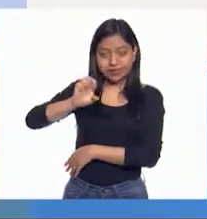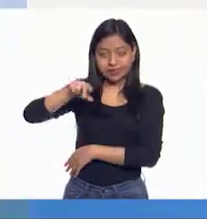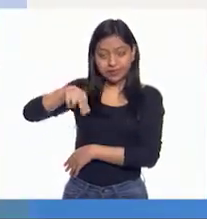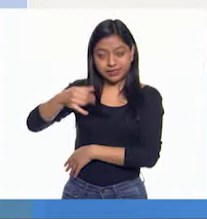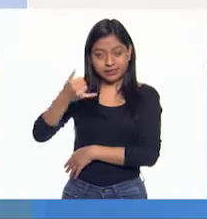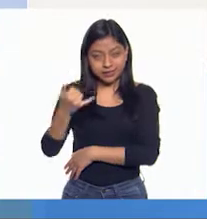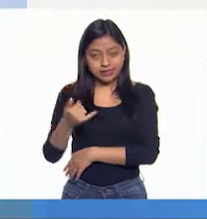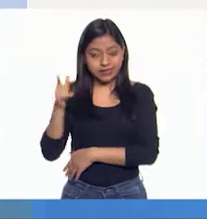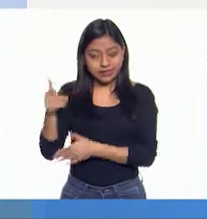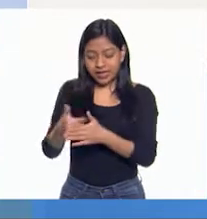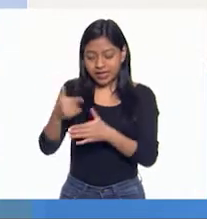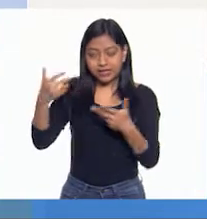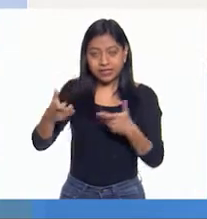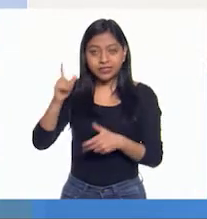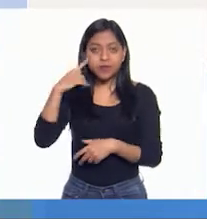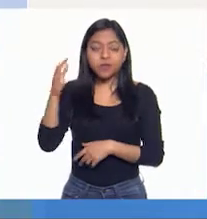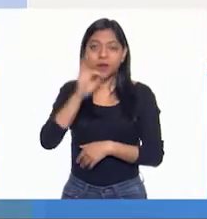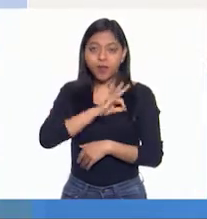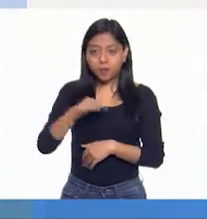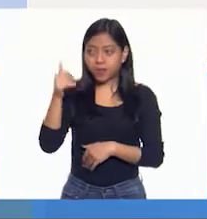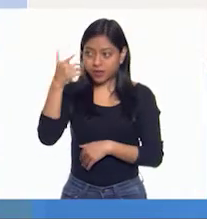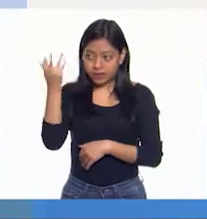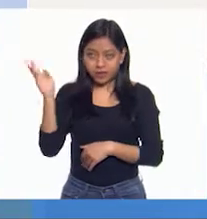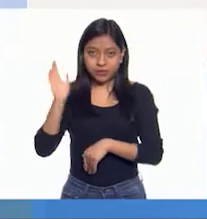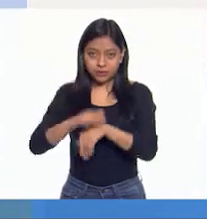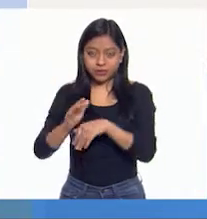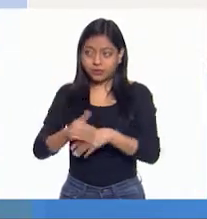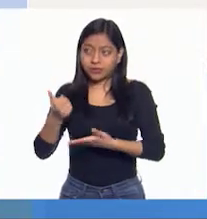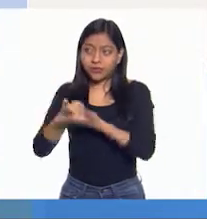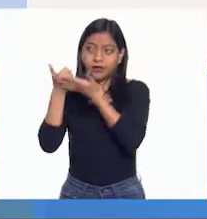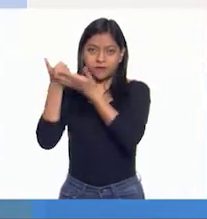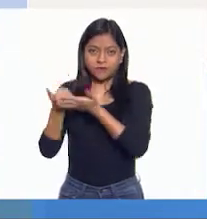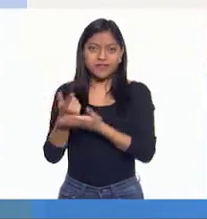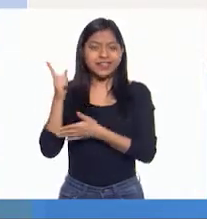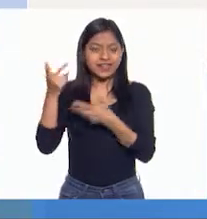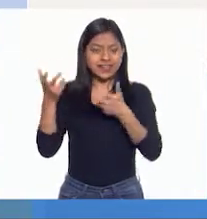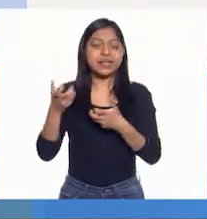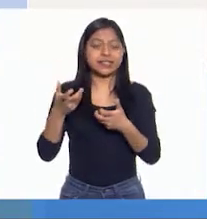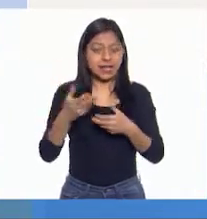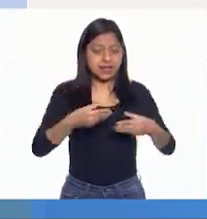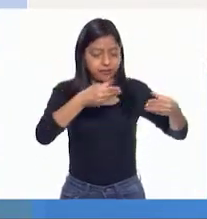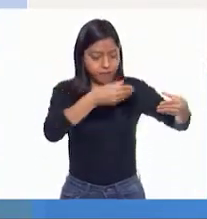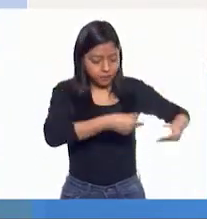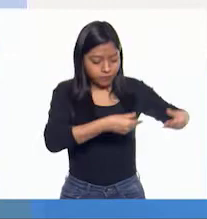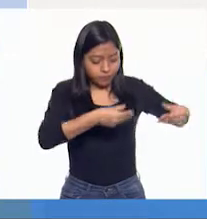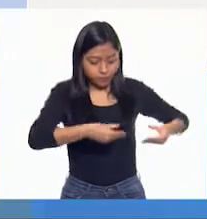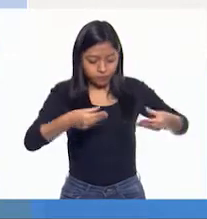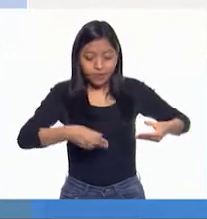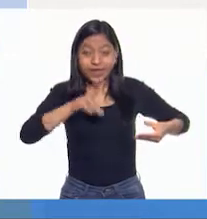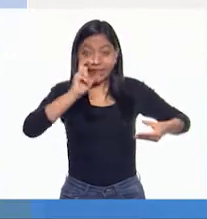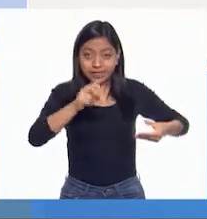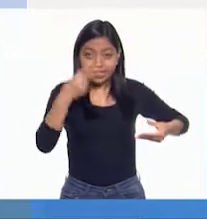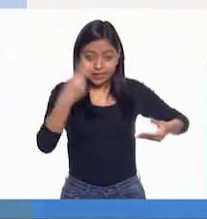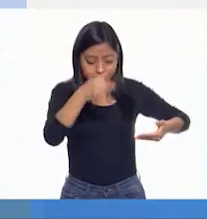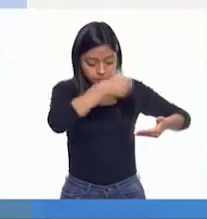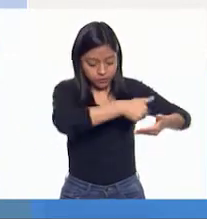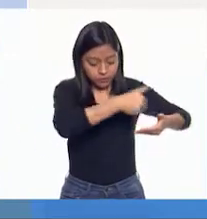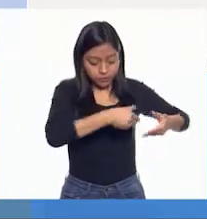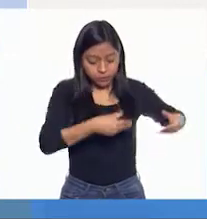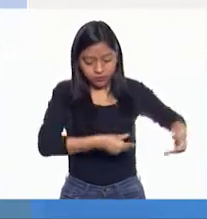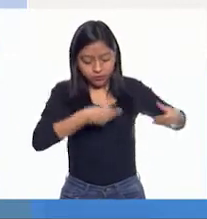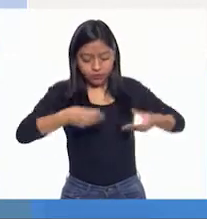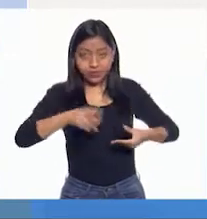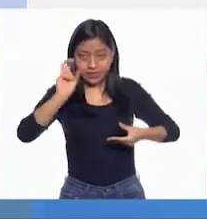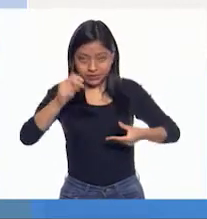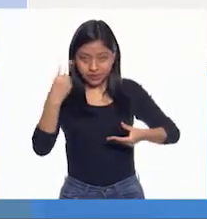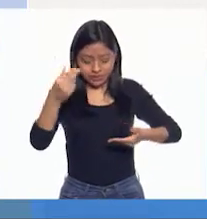que hacía para ayudar a sus amigos. Tenía que decirle cuántos paquetes de 32 hojas podía hacer con esas